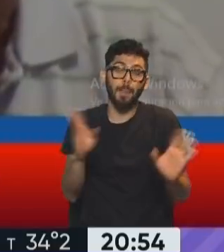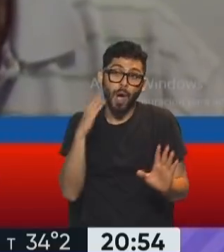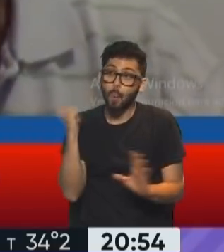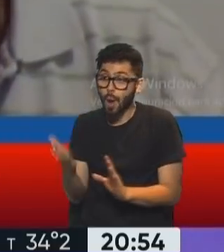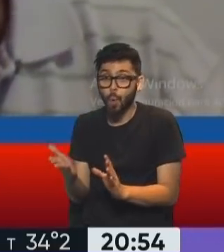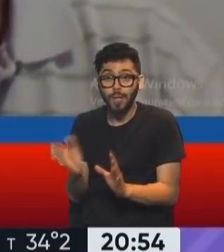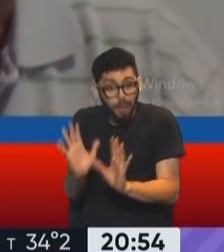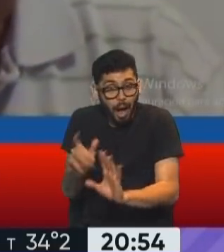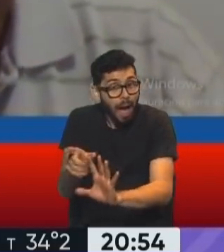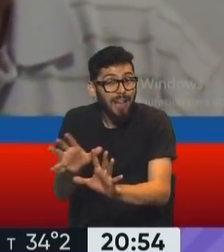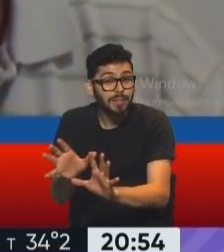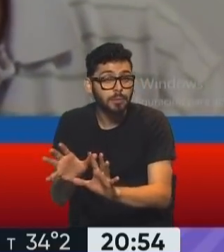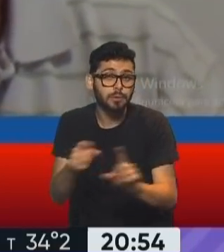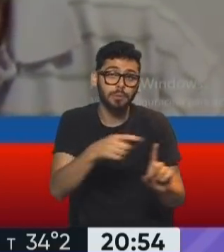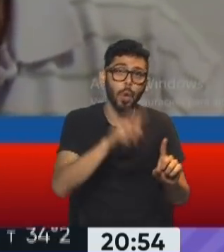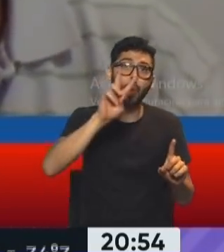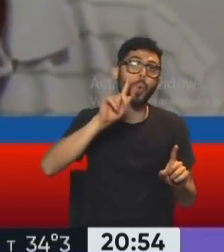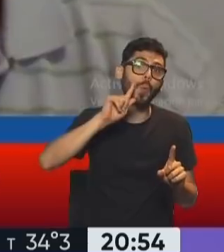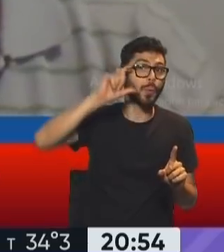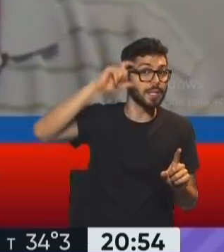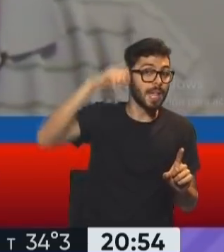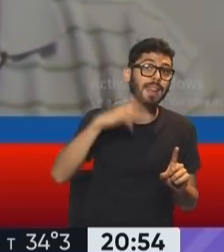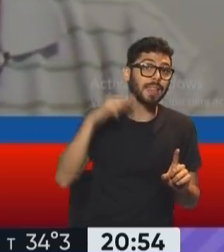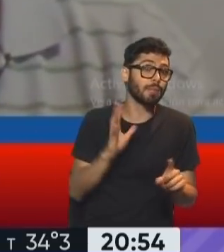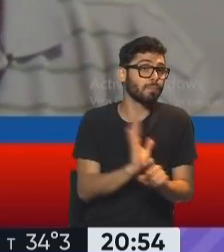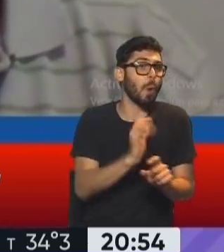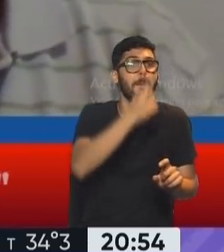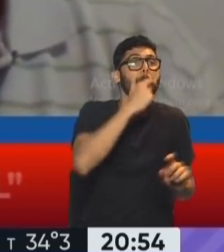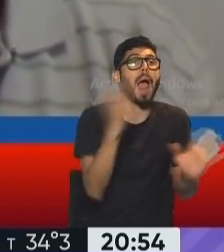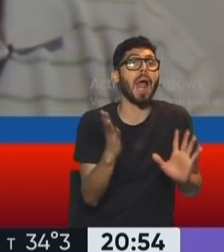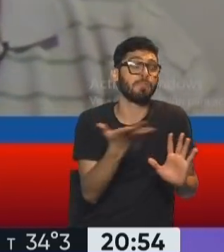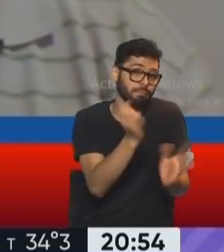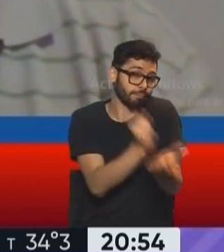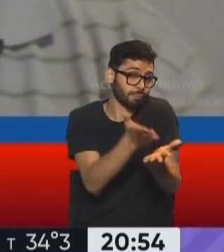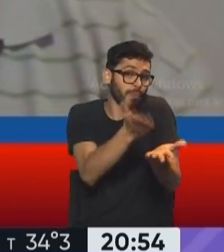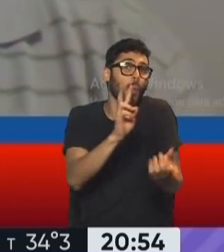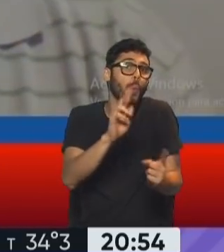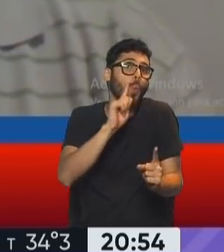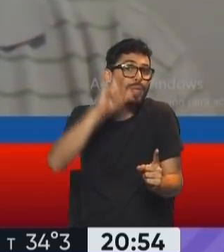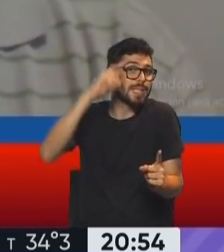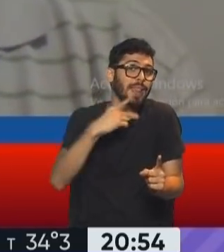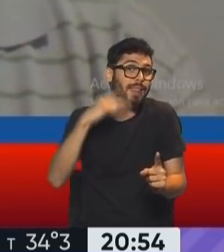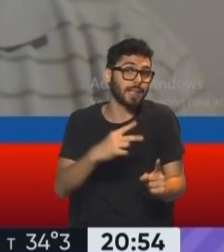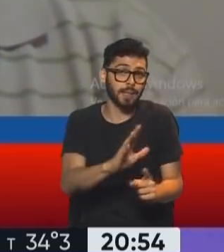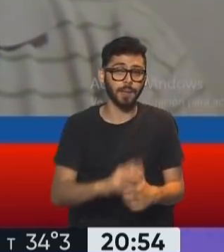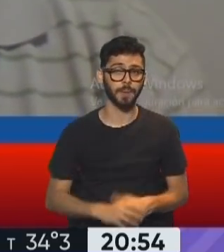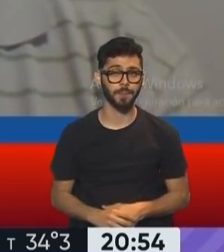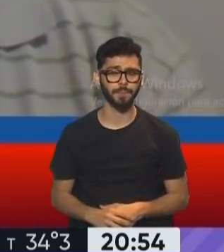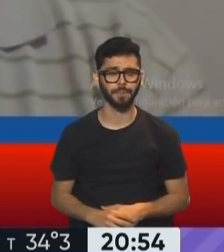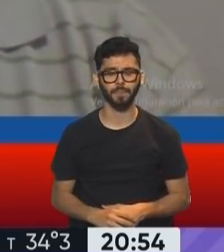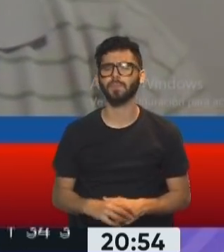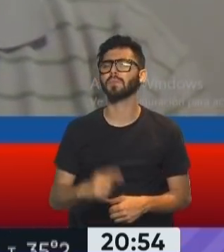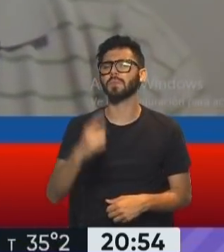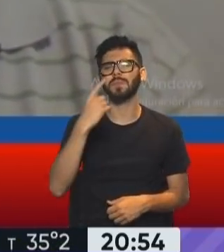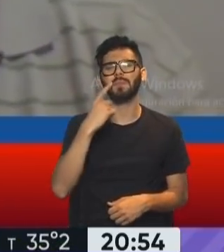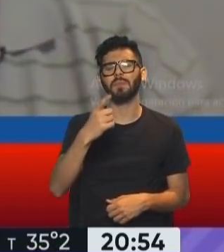el fugaducto de Vicentín define al macrismo. Ahora, fíjese que mucha gente